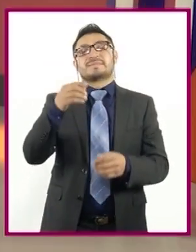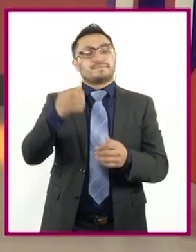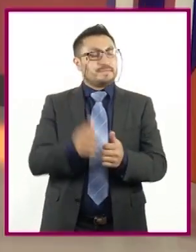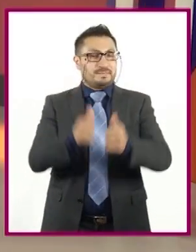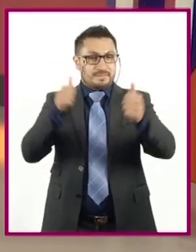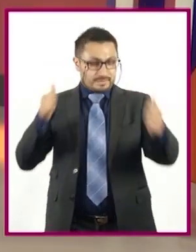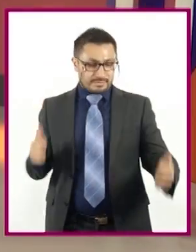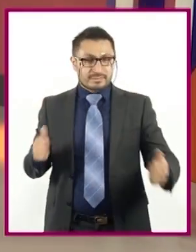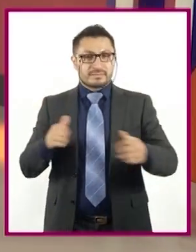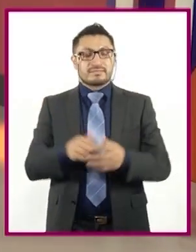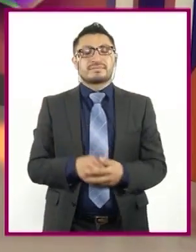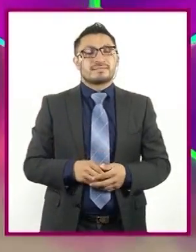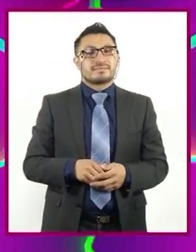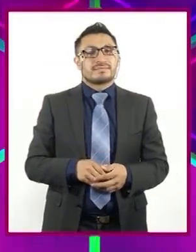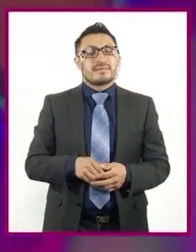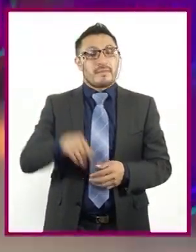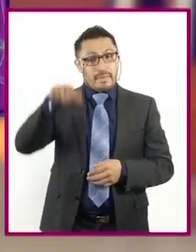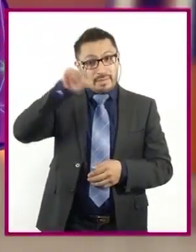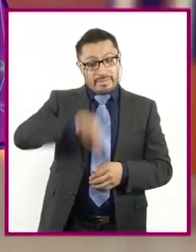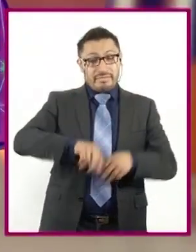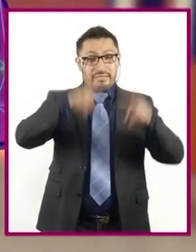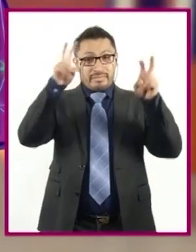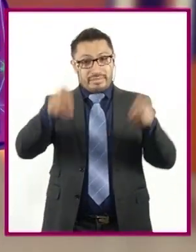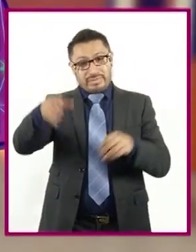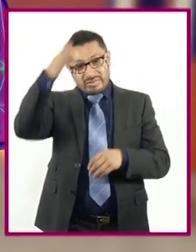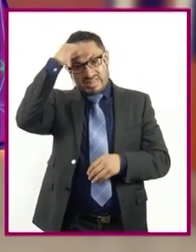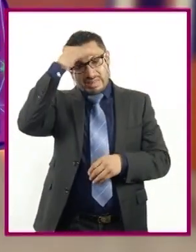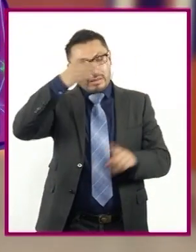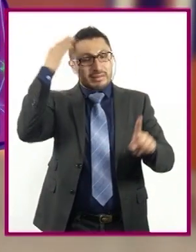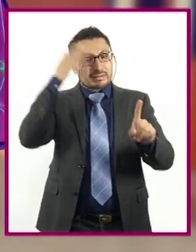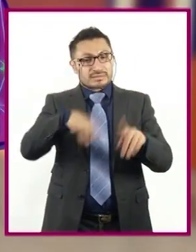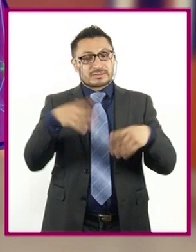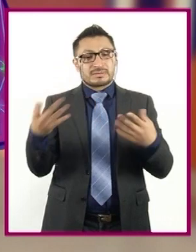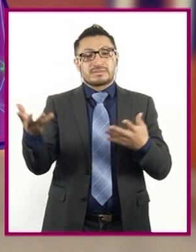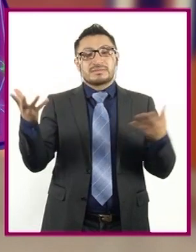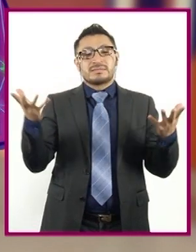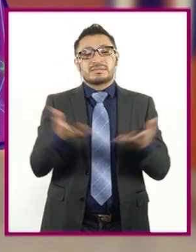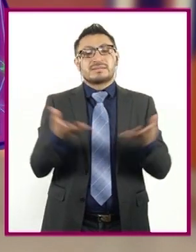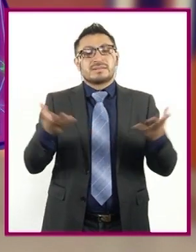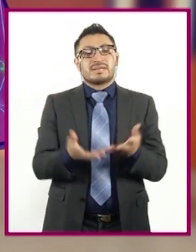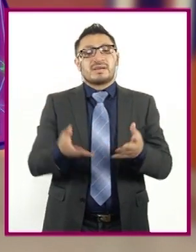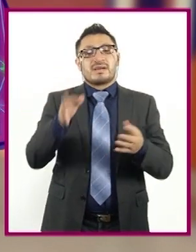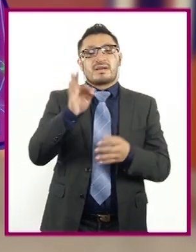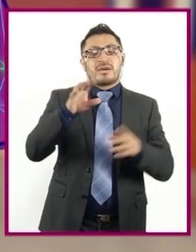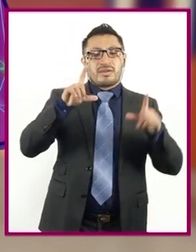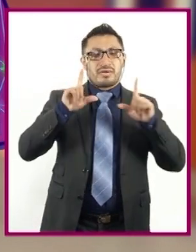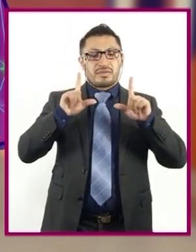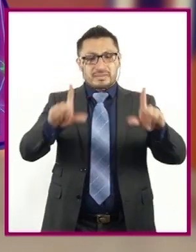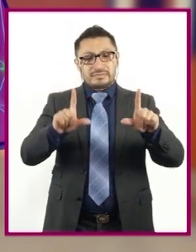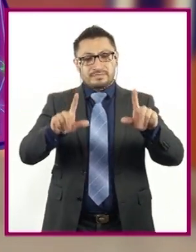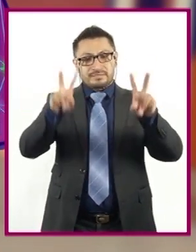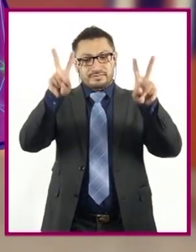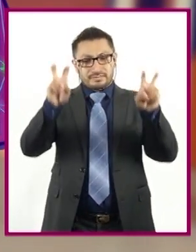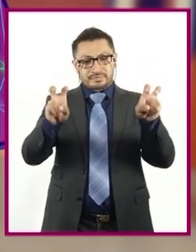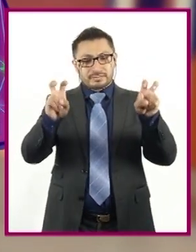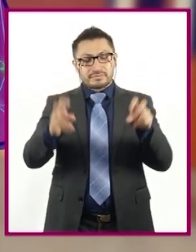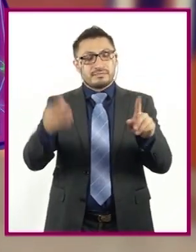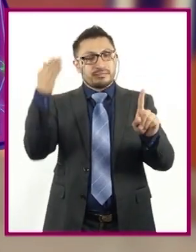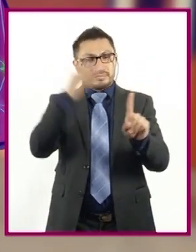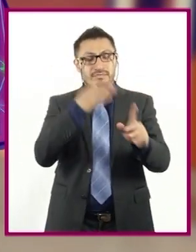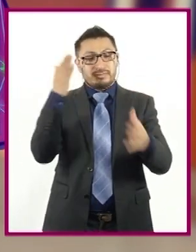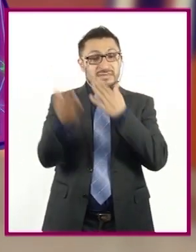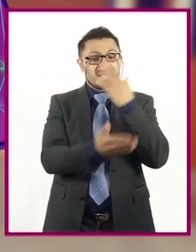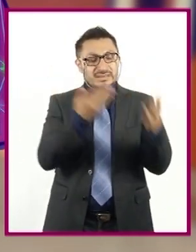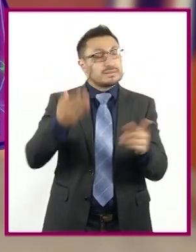distancia. Trabajaremos el aprendizaje esperado, elabora fichas temáticas con fines de estudio, con el propósito